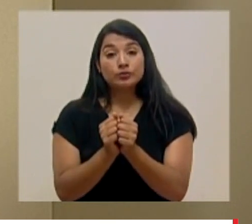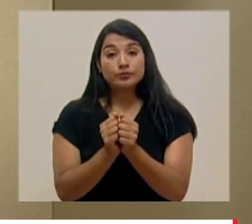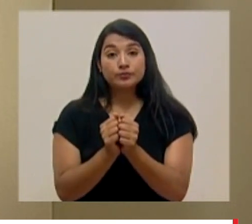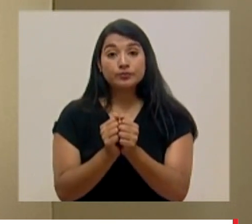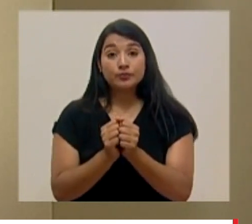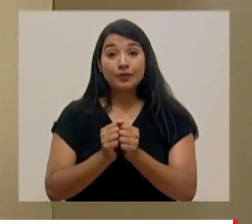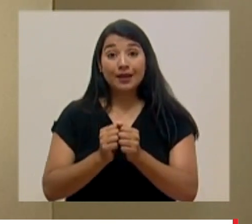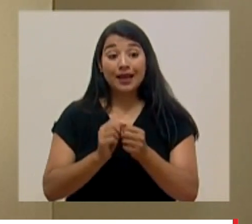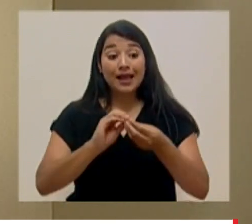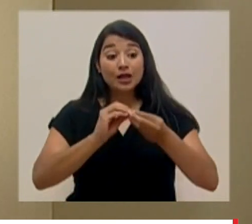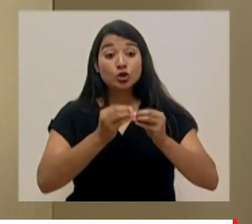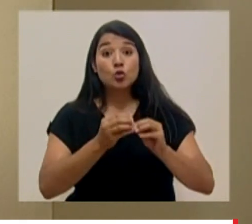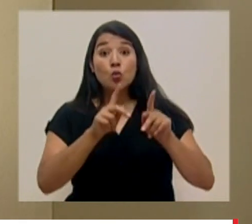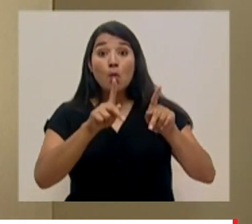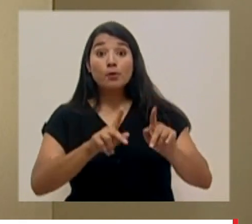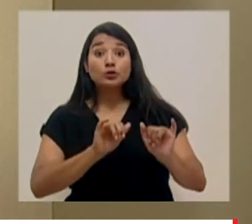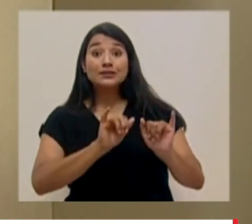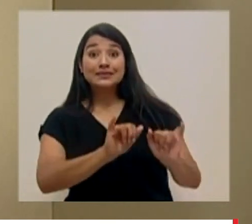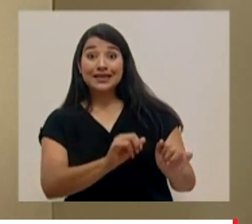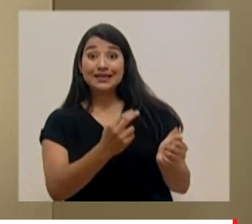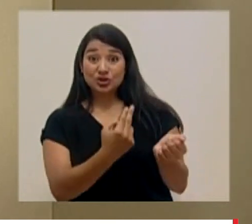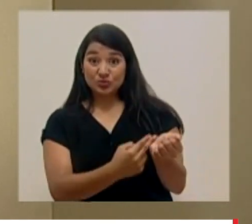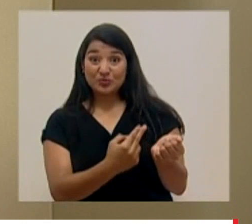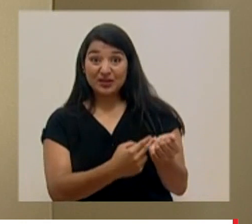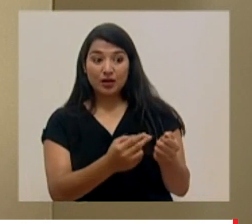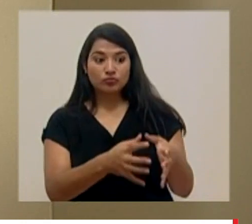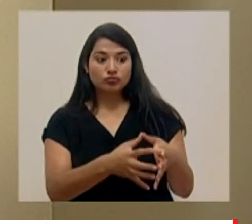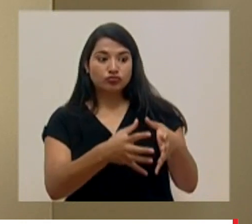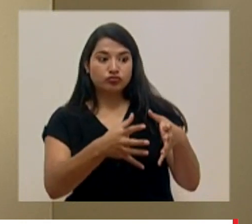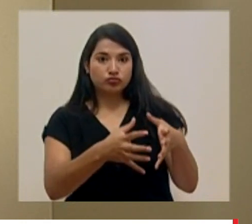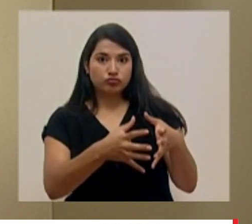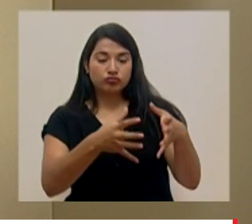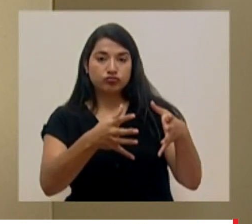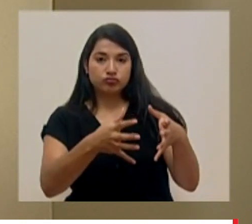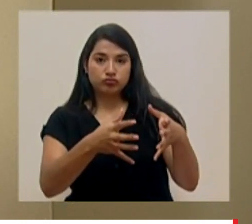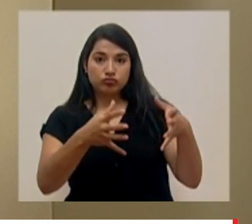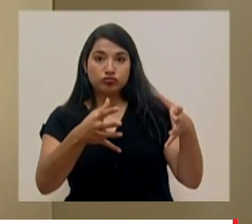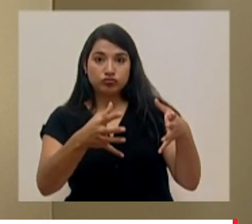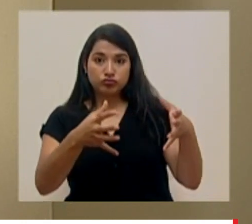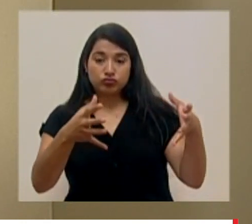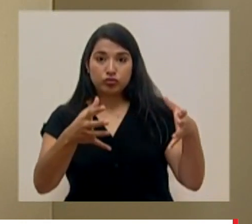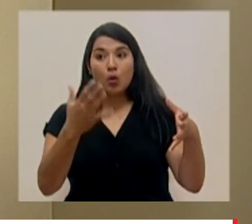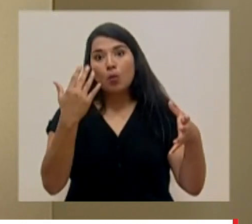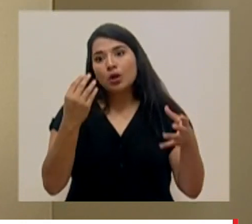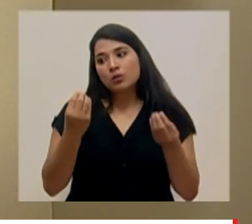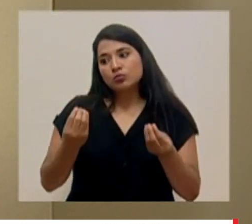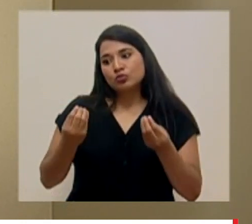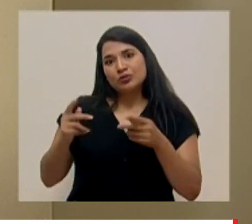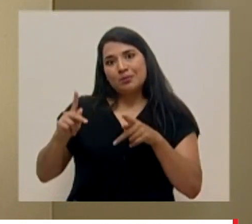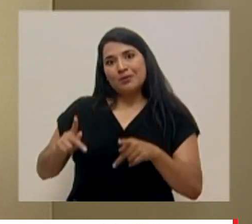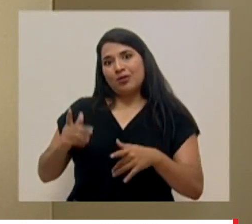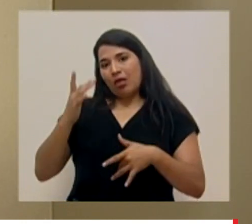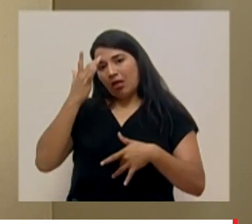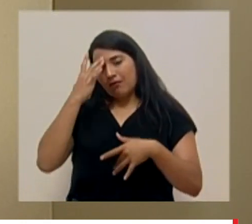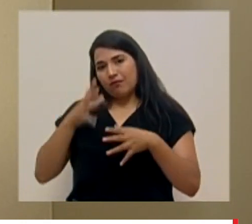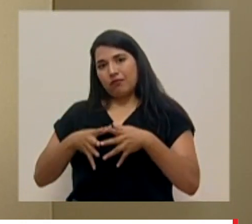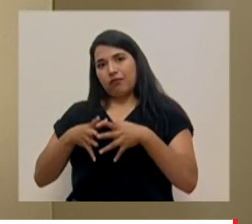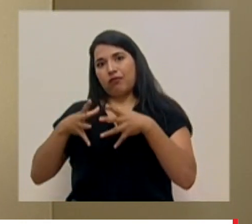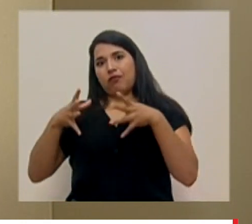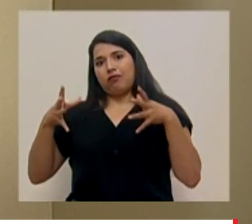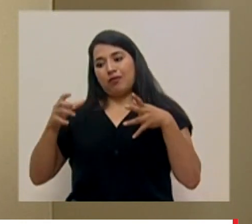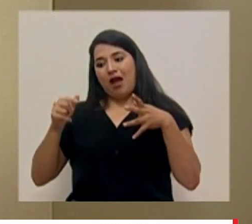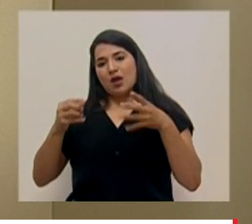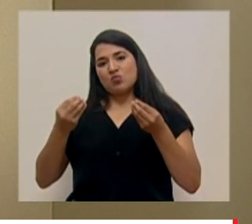ocupación hospitalaria que ha venido incrementándose de forma sostenida debido a la gran cantidad de casos que se han venido reportando día con